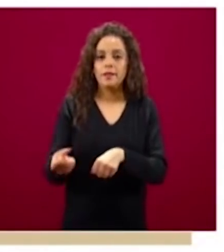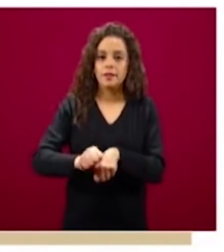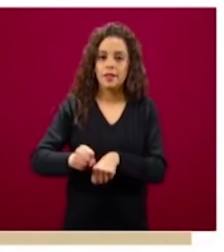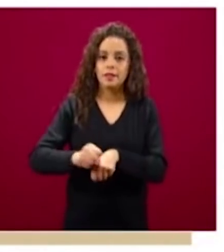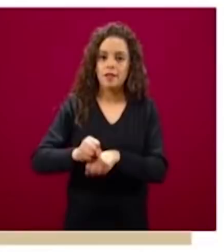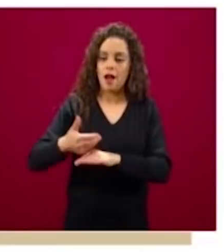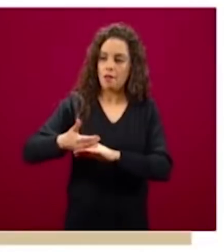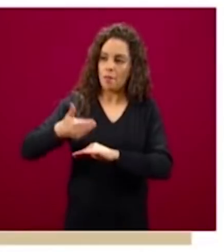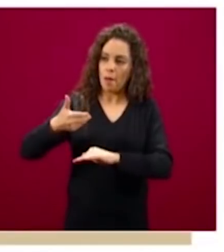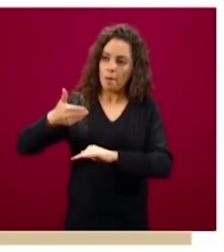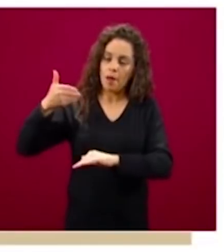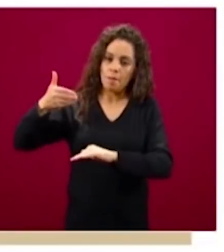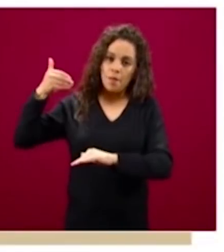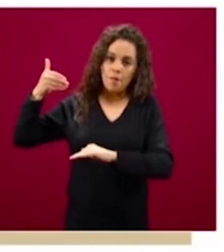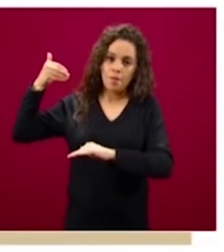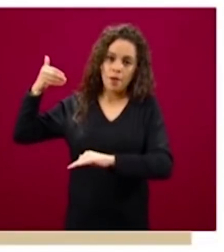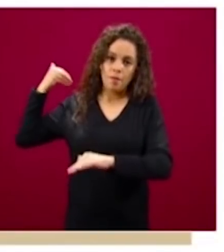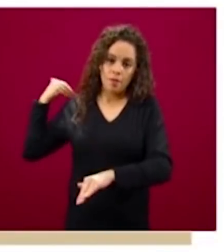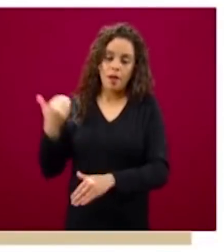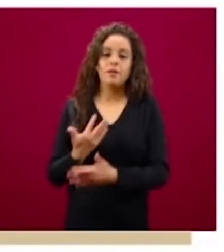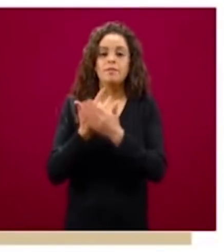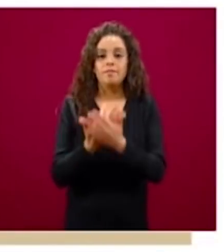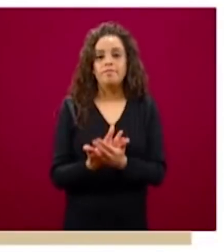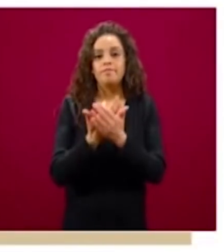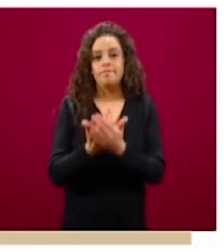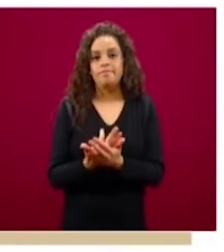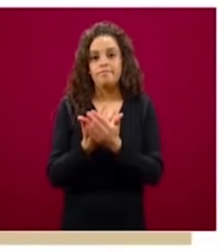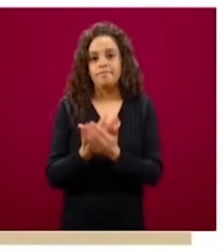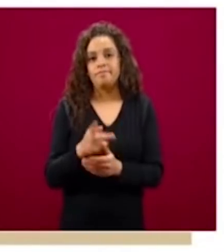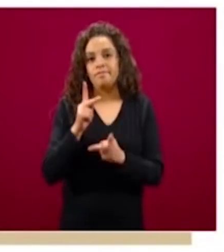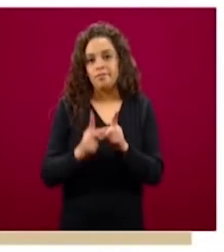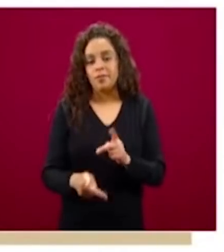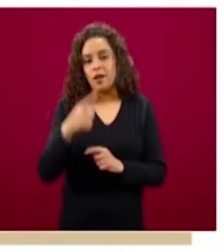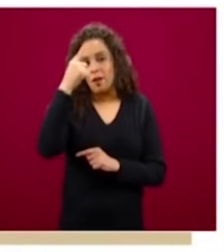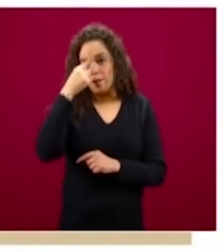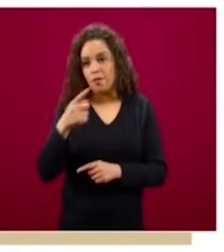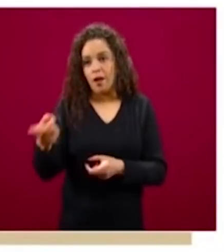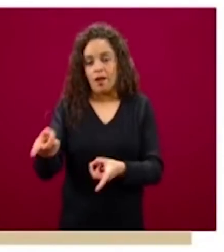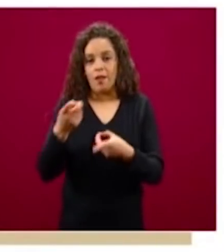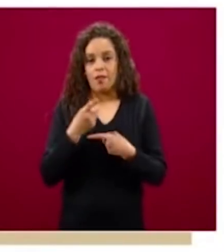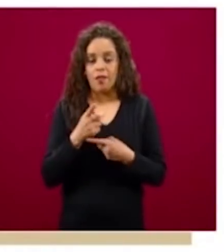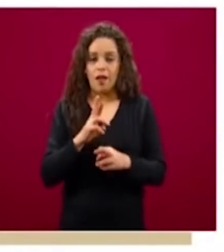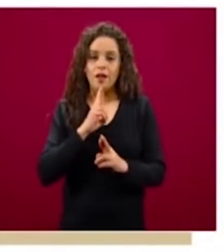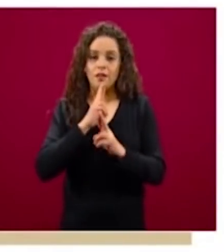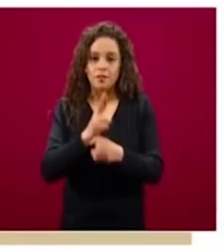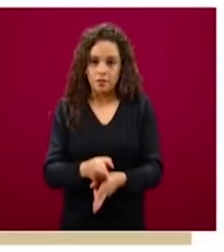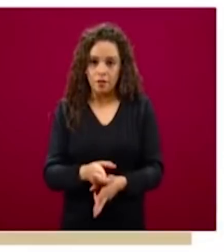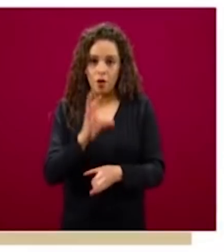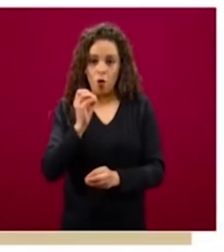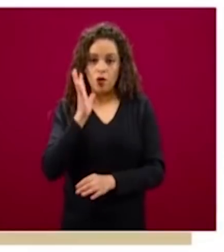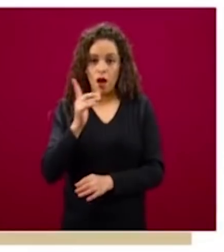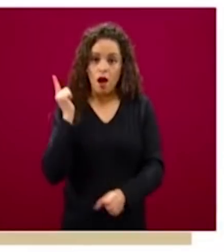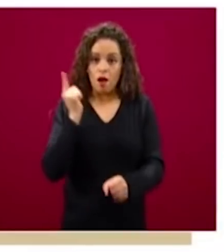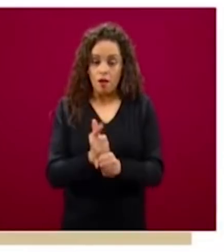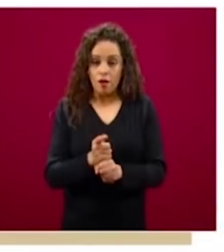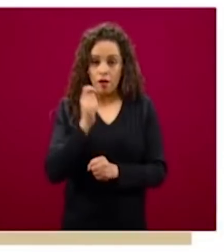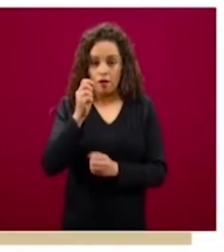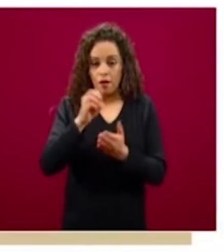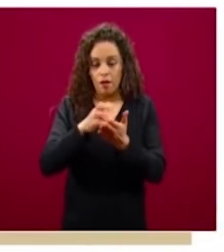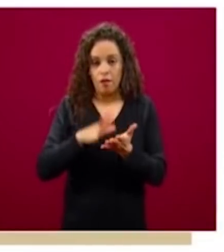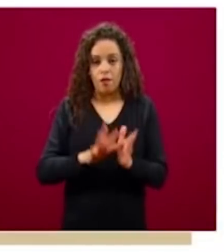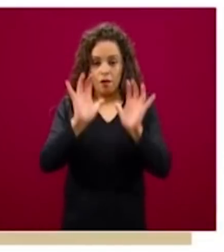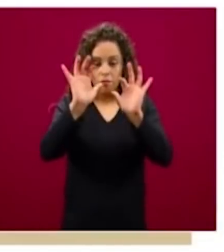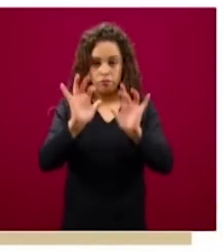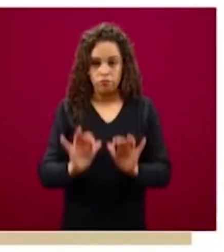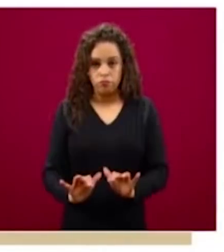previas en función de cómo estaban pendientes de emitirse sus resultados o de ser notificados o capturados este resultado en la